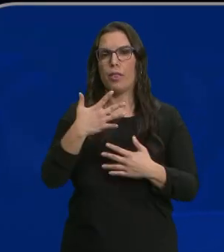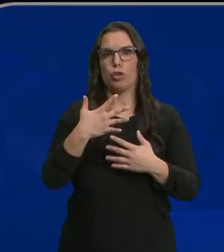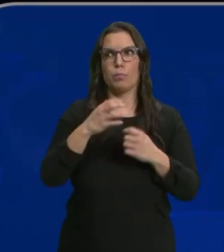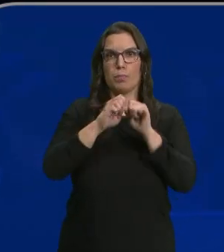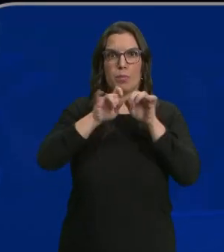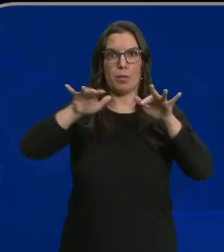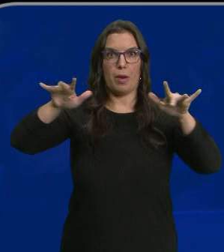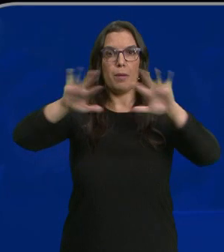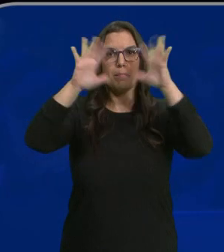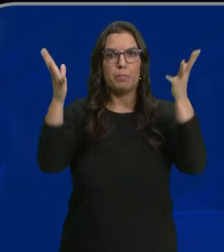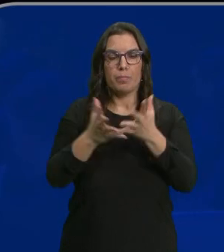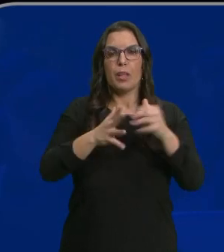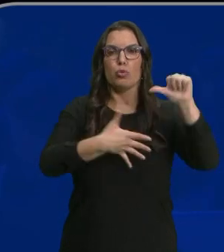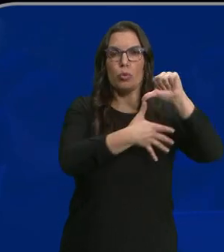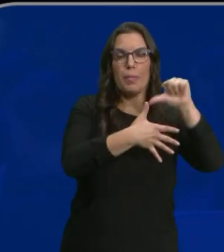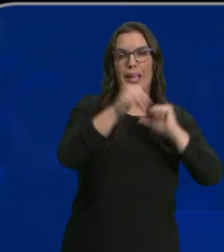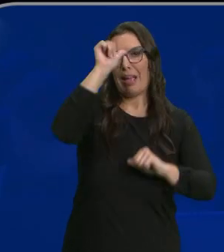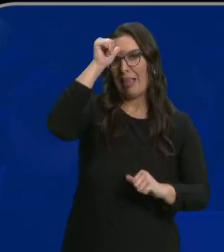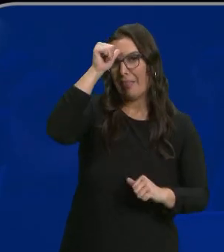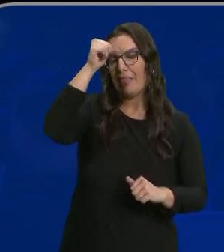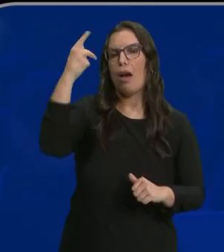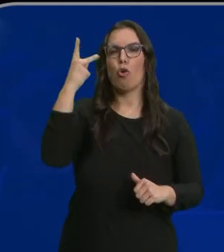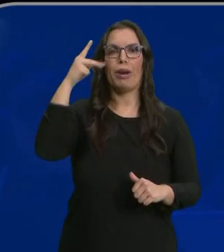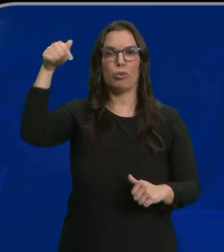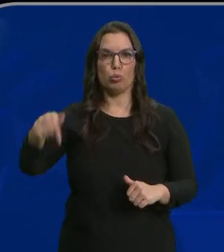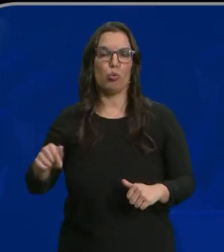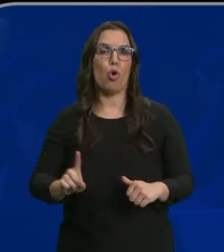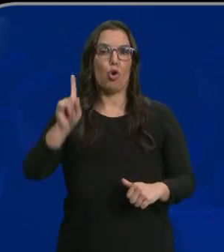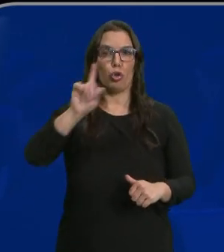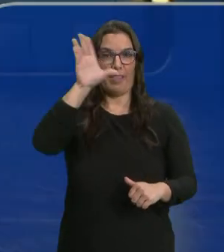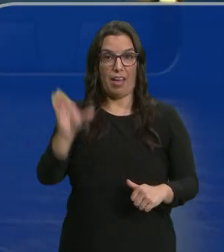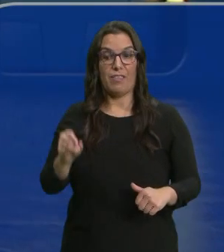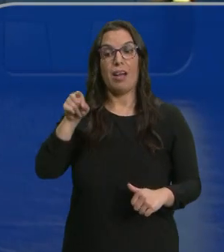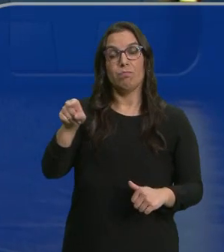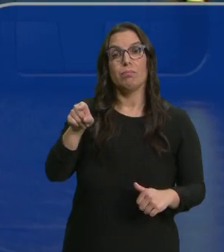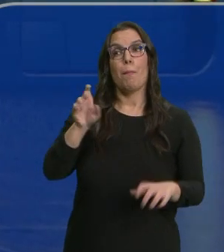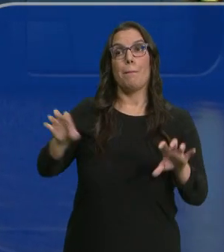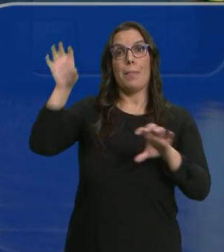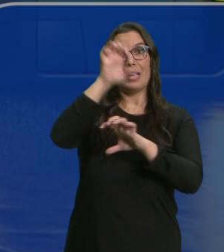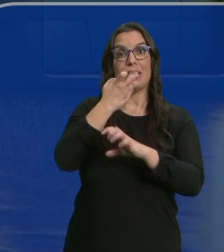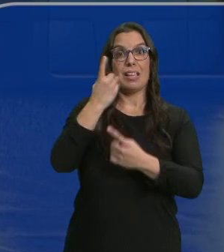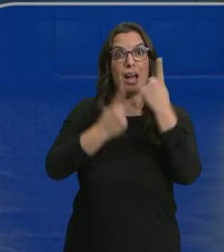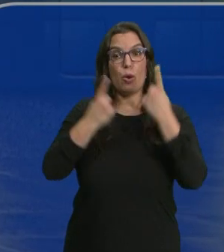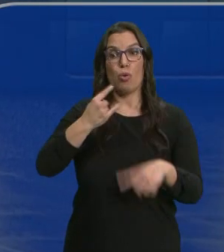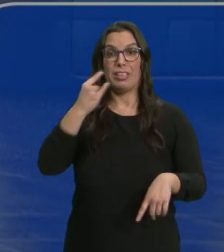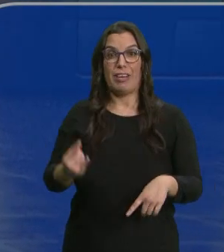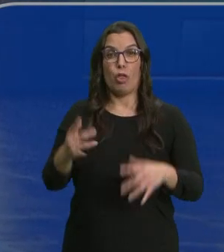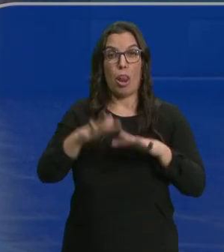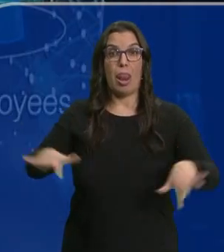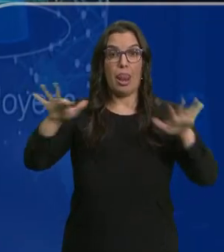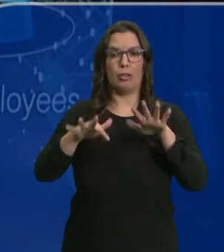internacional, especialmente en Sudamérica, India, Corea del Sur y norte de África, y en aquellos países donde la electrificación es más